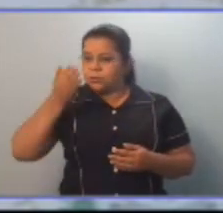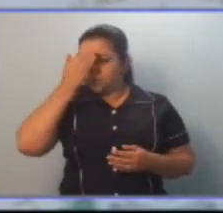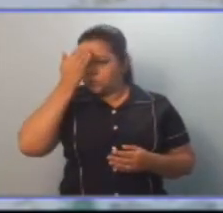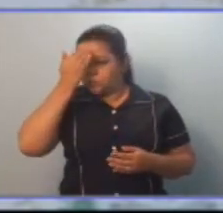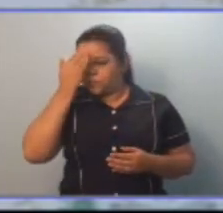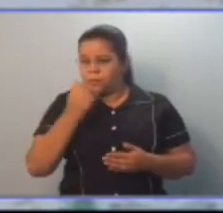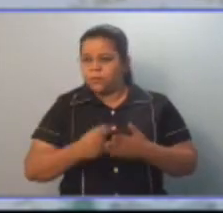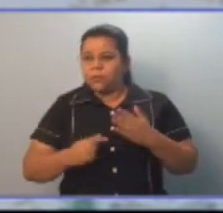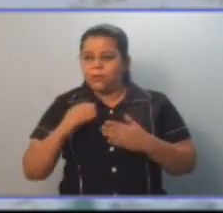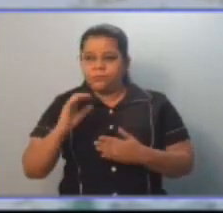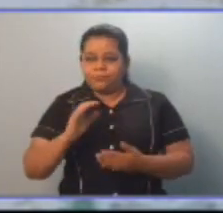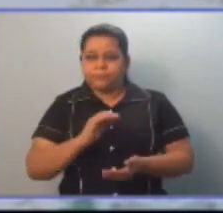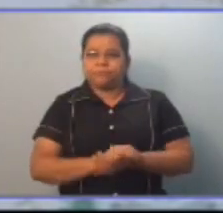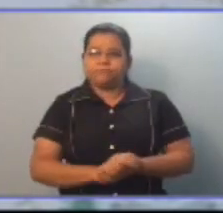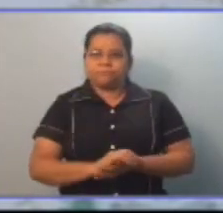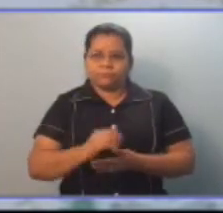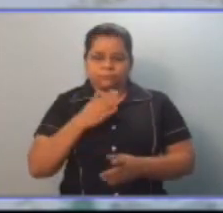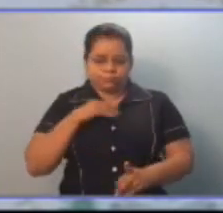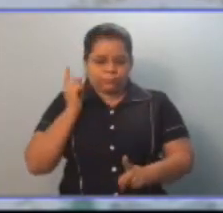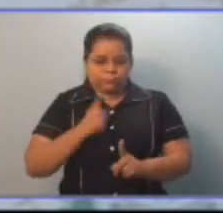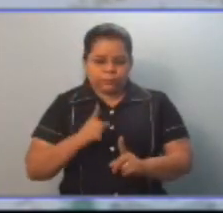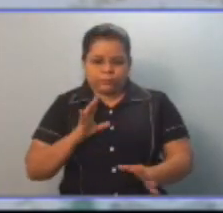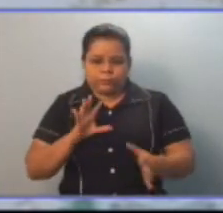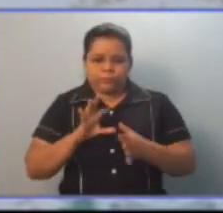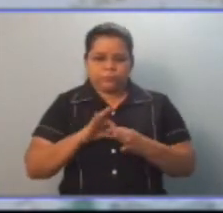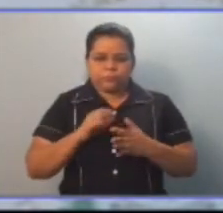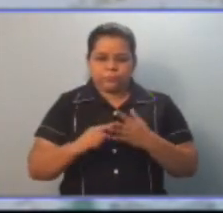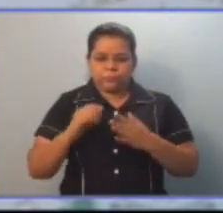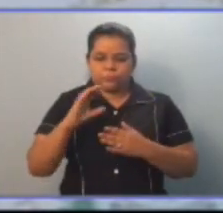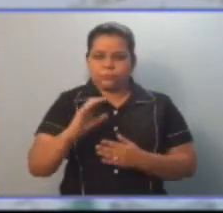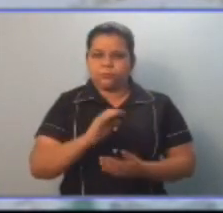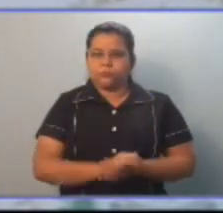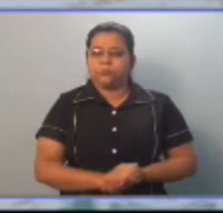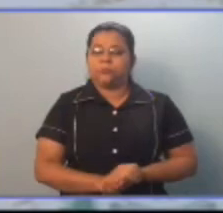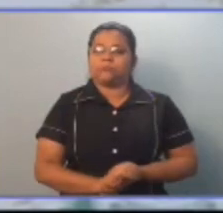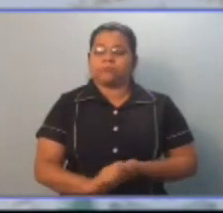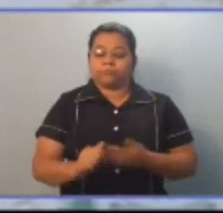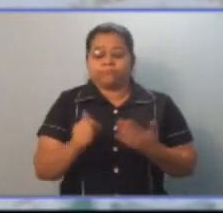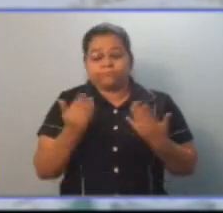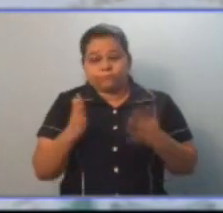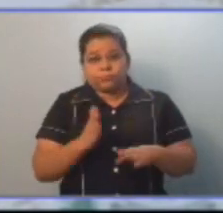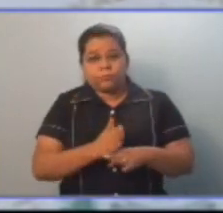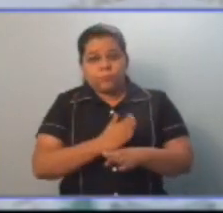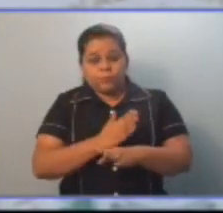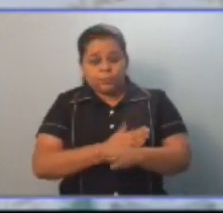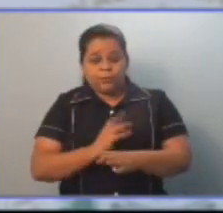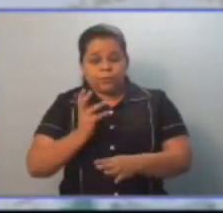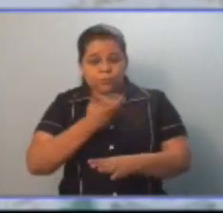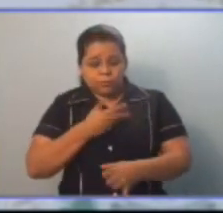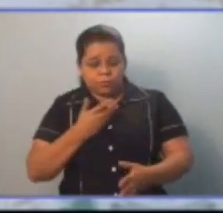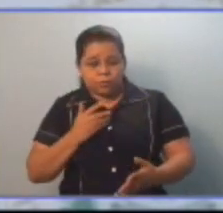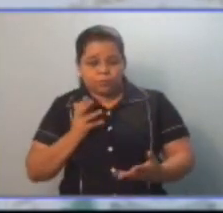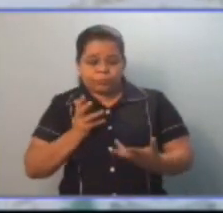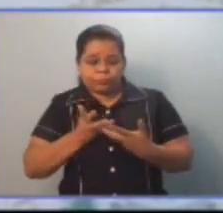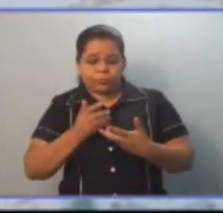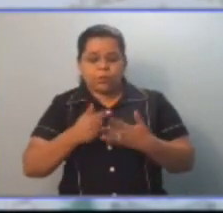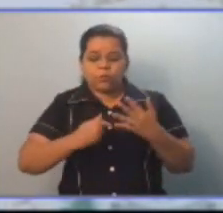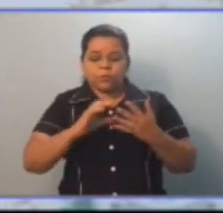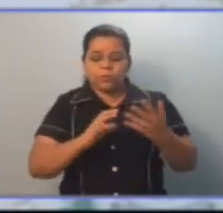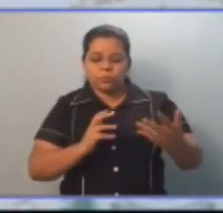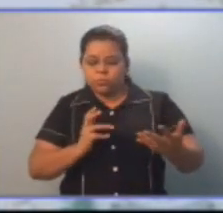la Constitución tiene un mandato y apegarse a ese mandato de la Constitución. En la medida en que se apegue a lo que la Constitución